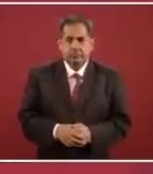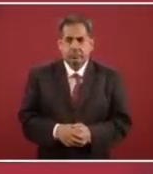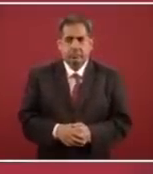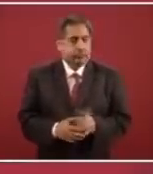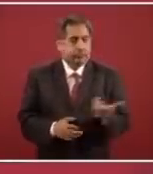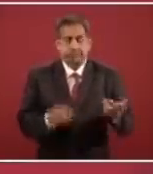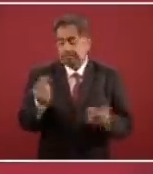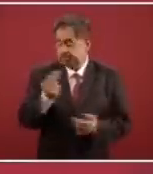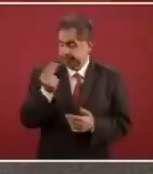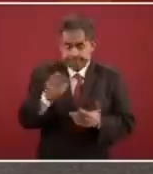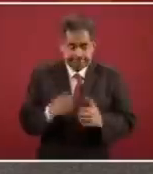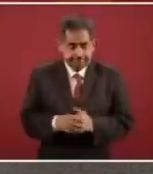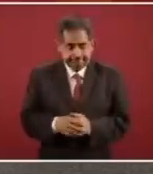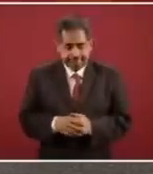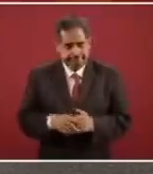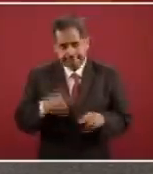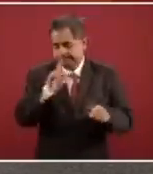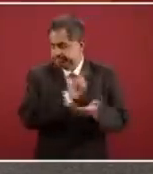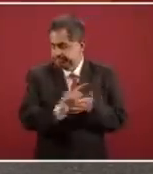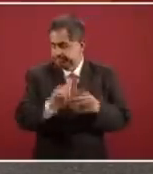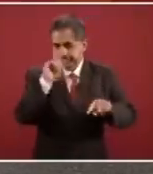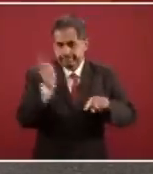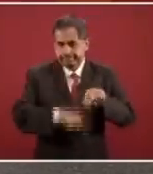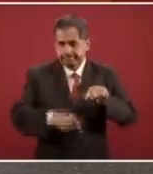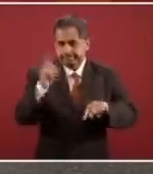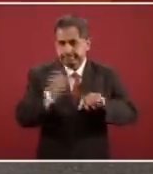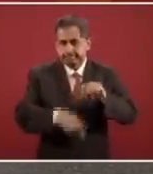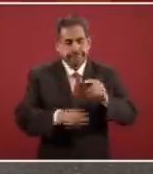Había que limpiar,